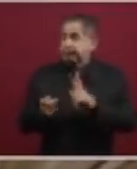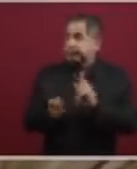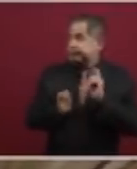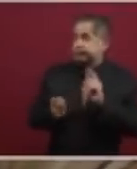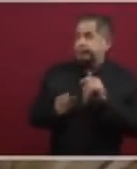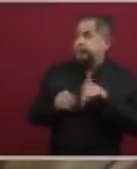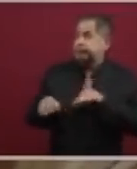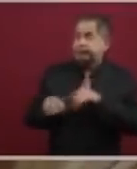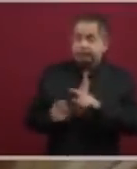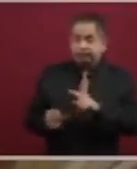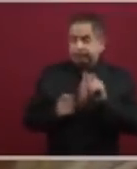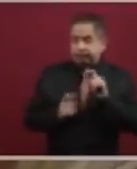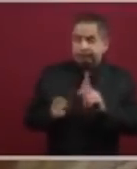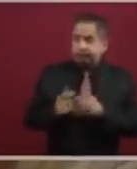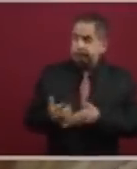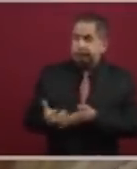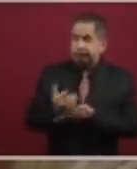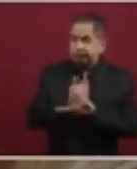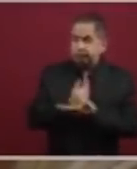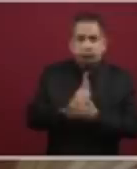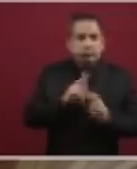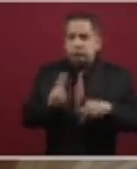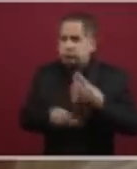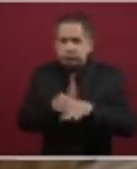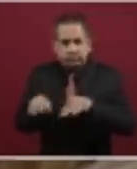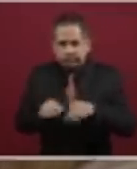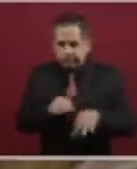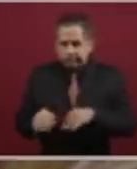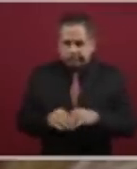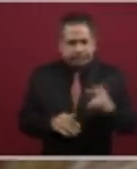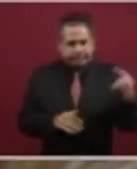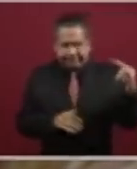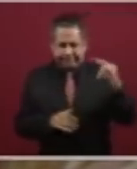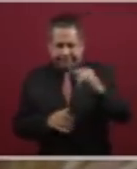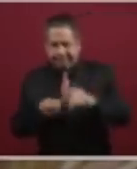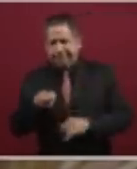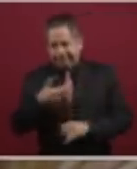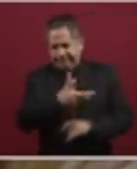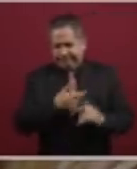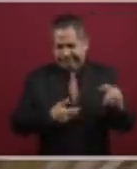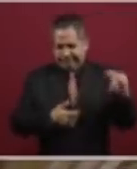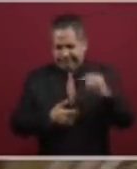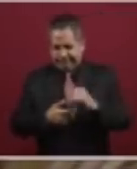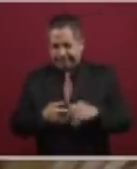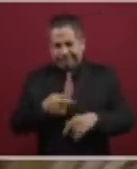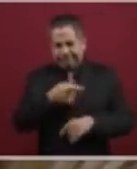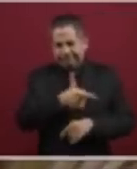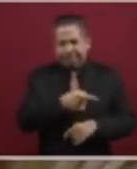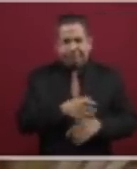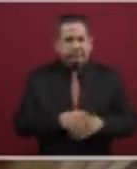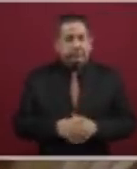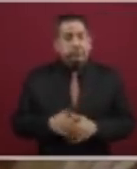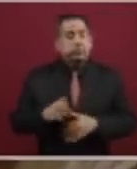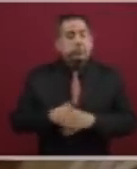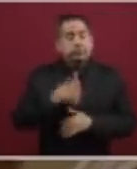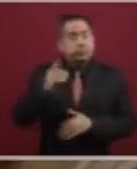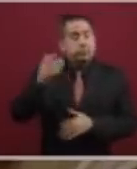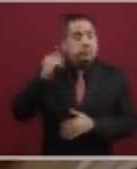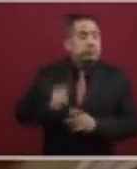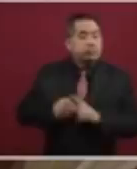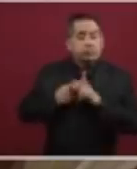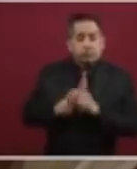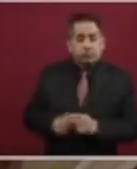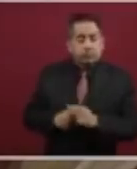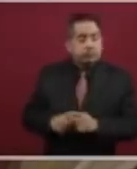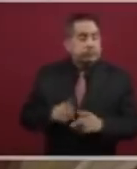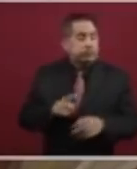ahí honorarios sin acudir o están de aviadores. Se lo digo porque en la administración, al inicio de la administración de